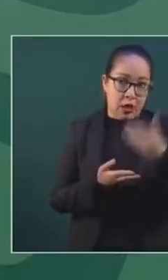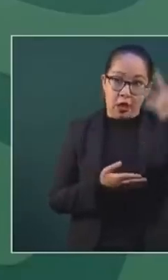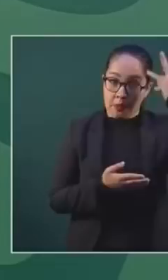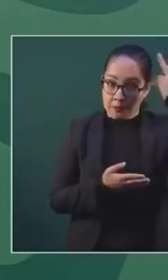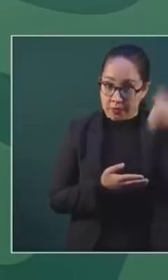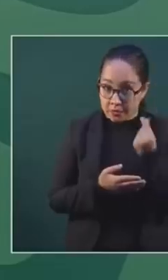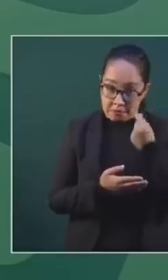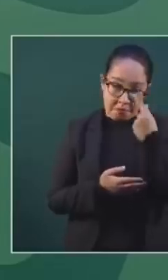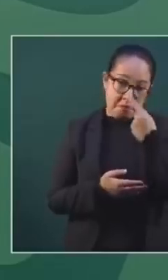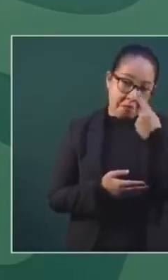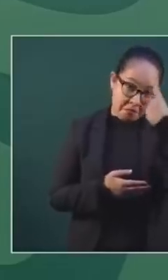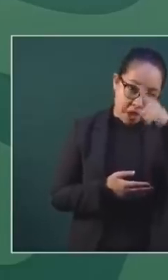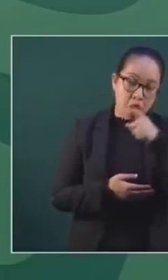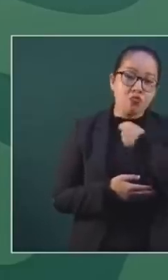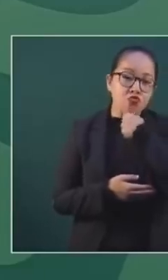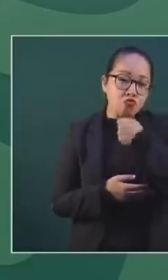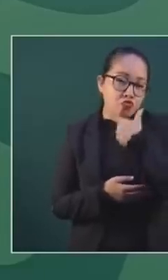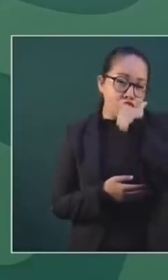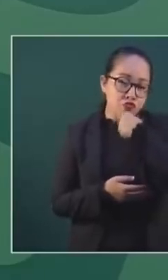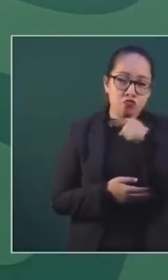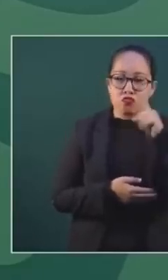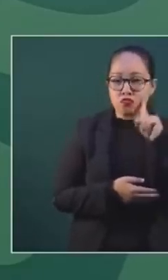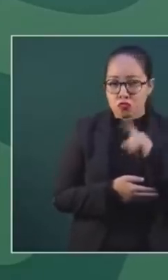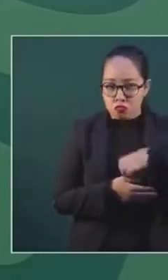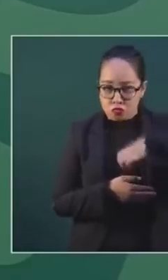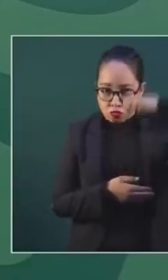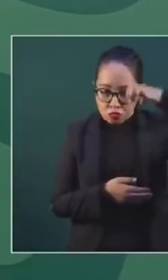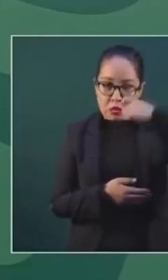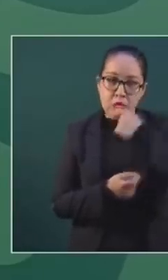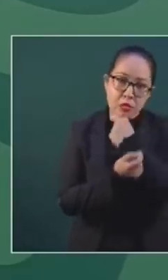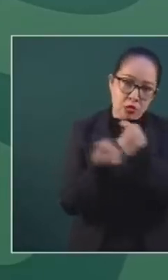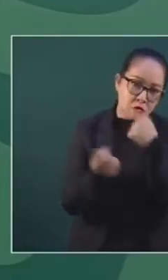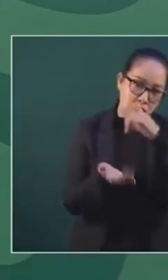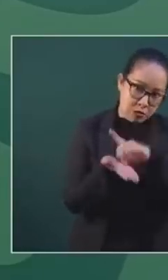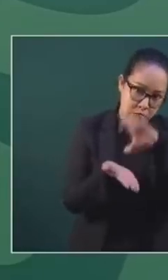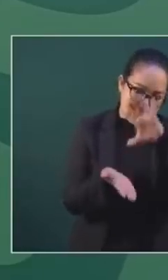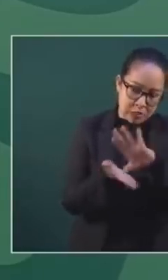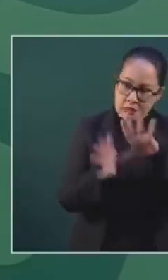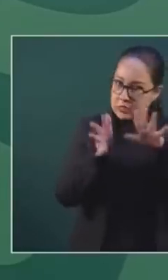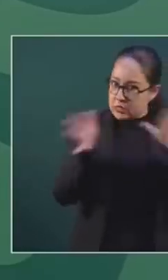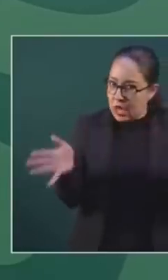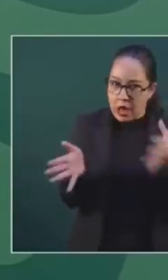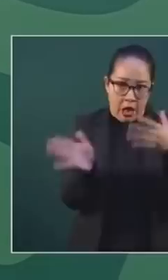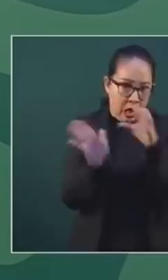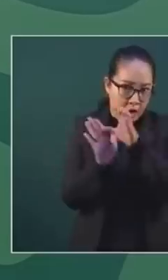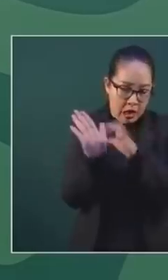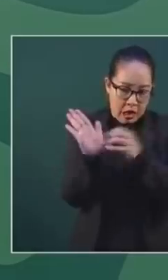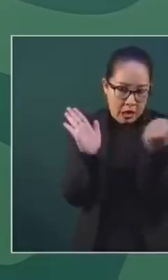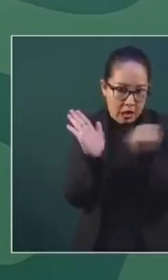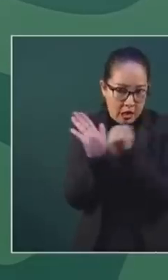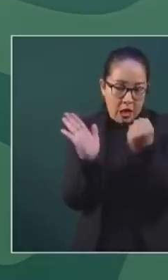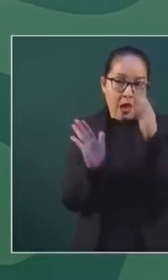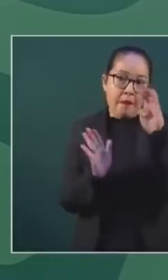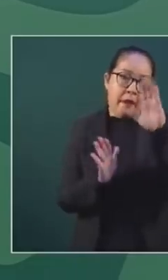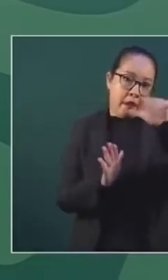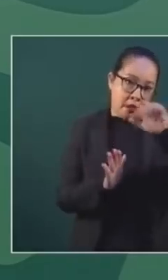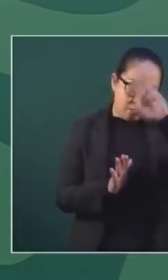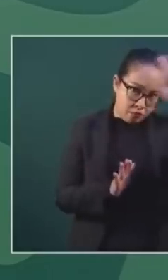magistrados, pues son los ministros incluso, son los a los que se hace referencia, porque no son solo